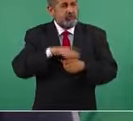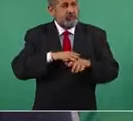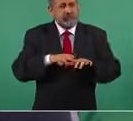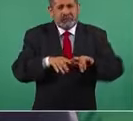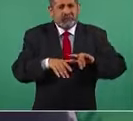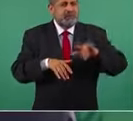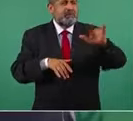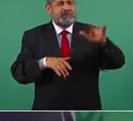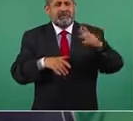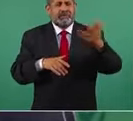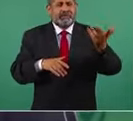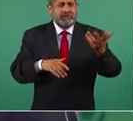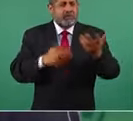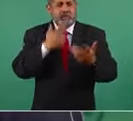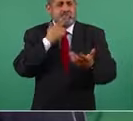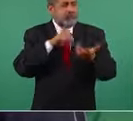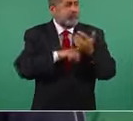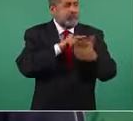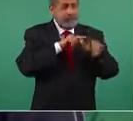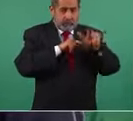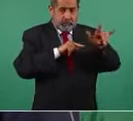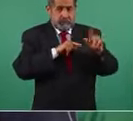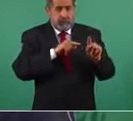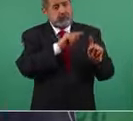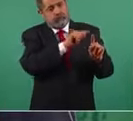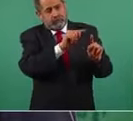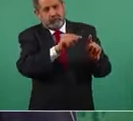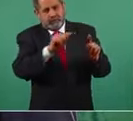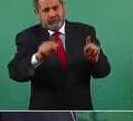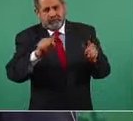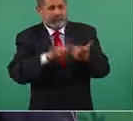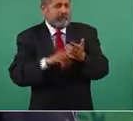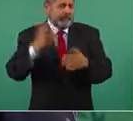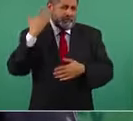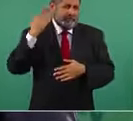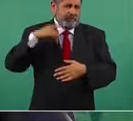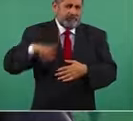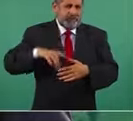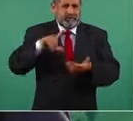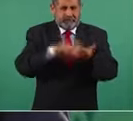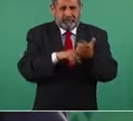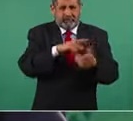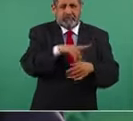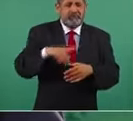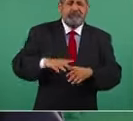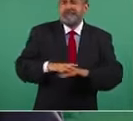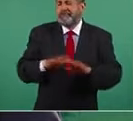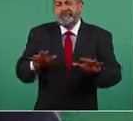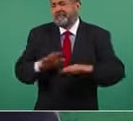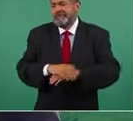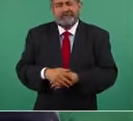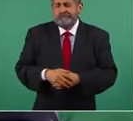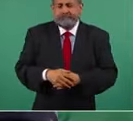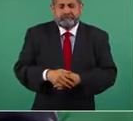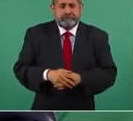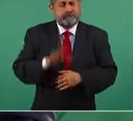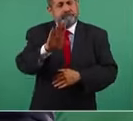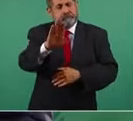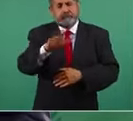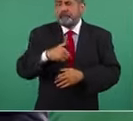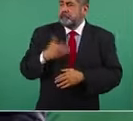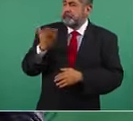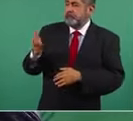aérea que se tenía antes en el gobierno. Entonces, le voy a pedir